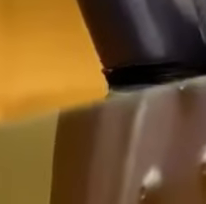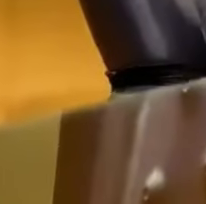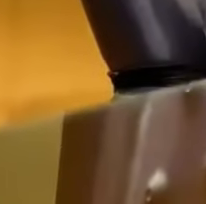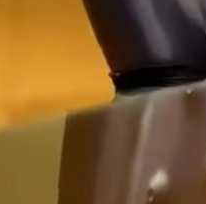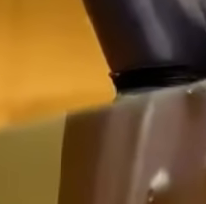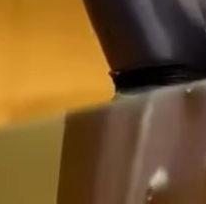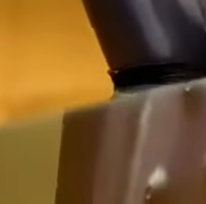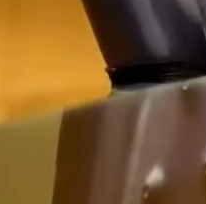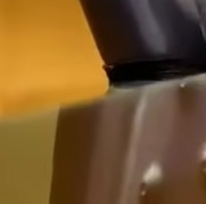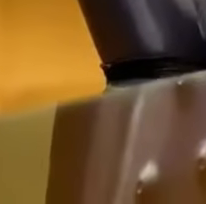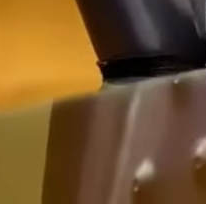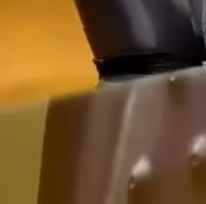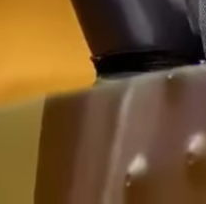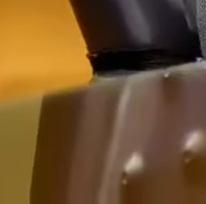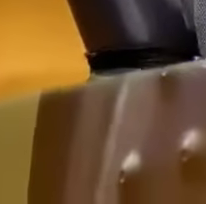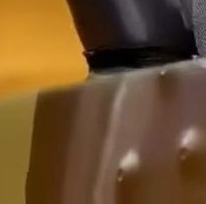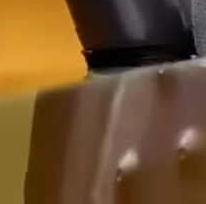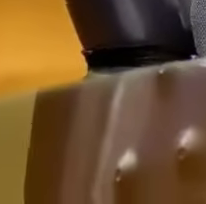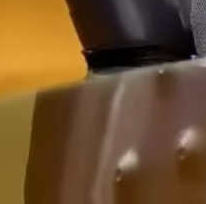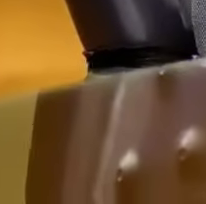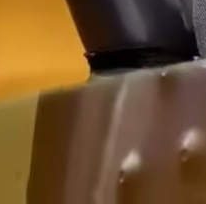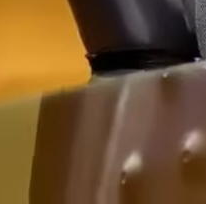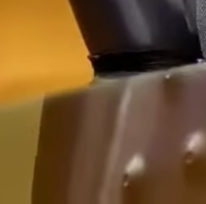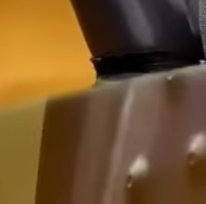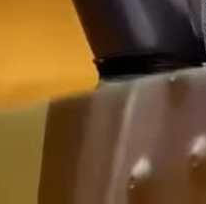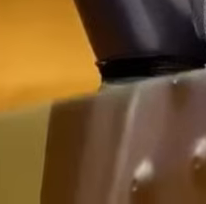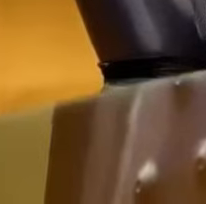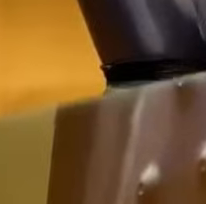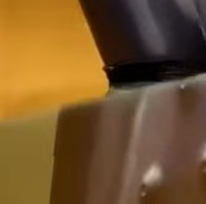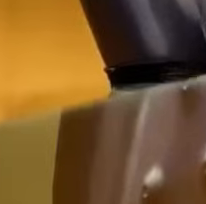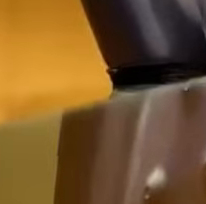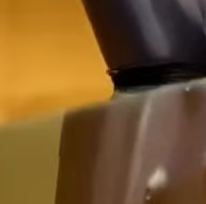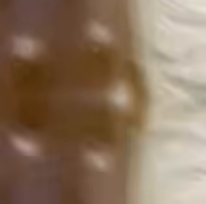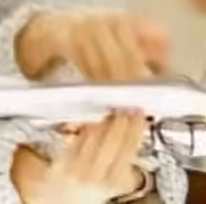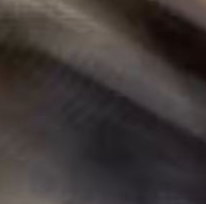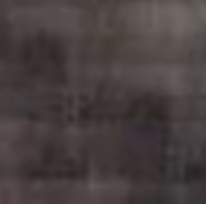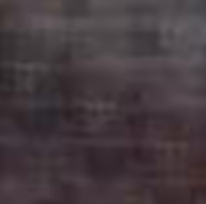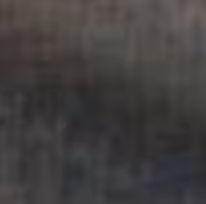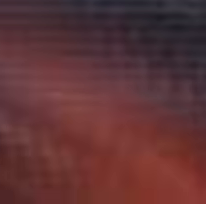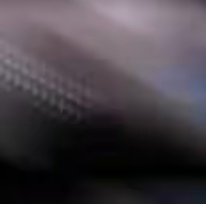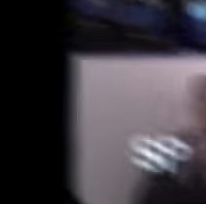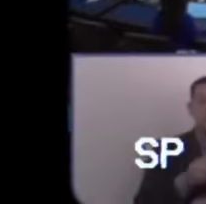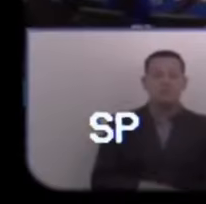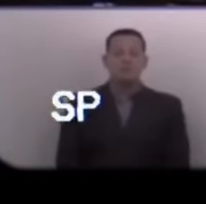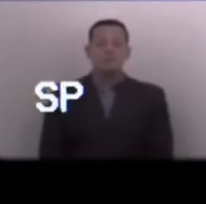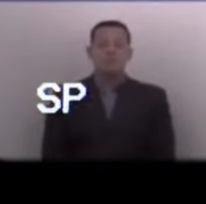más rodeos, escuchemos lo que decían las diputadas durante este debate tan interesante.